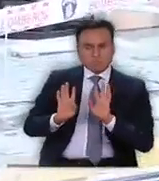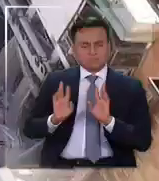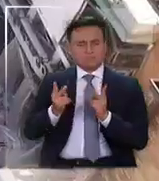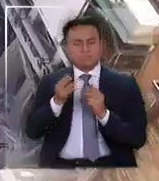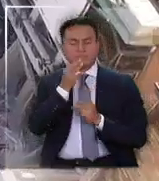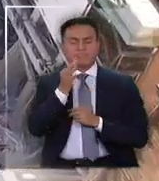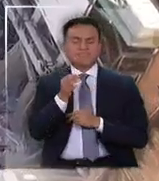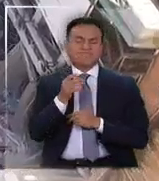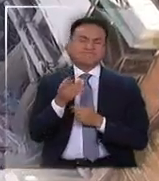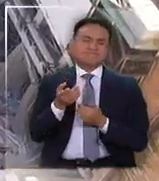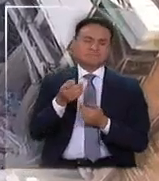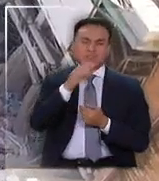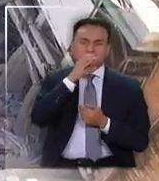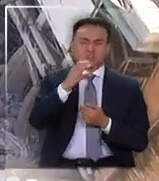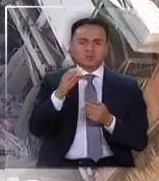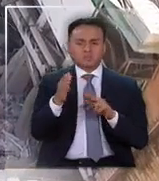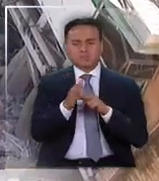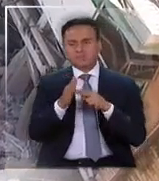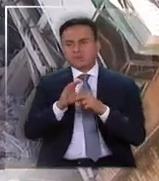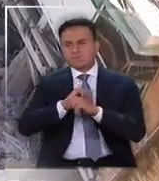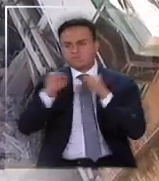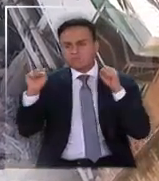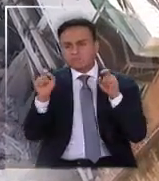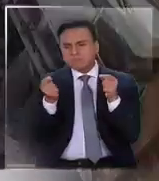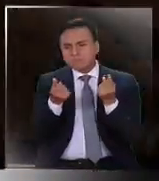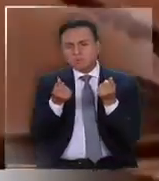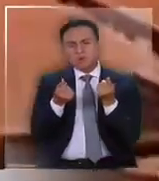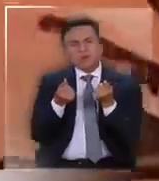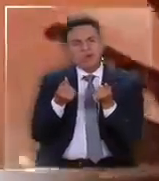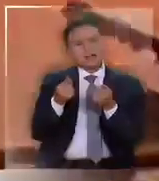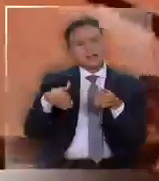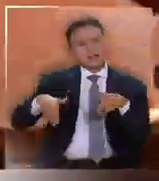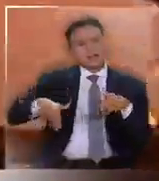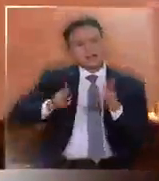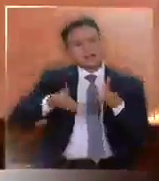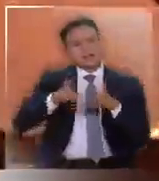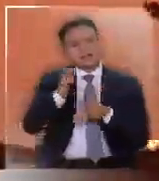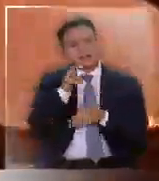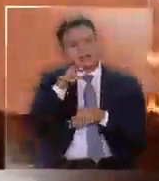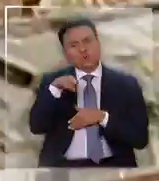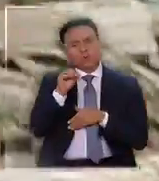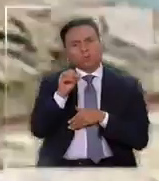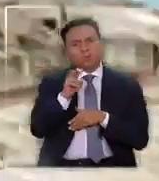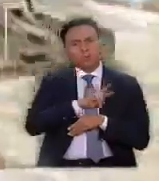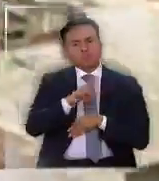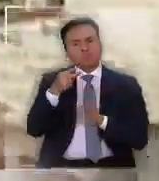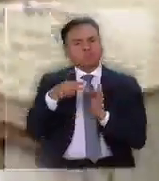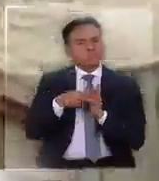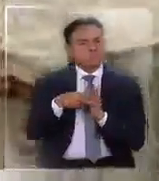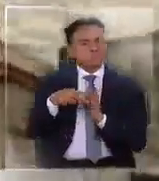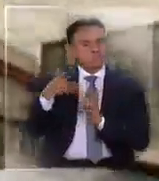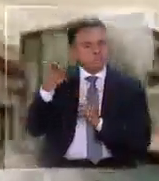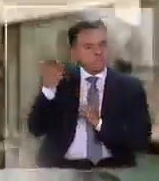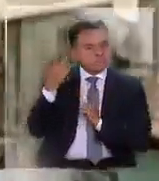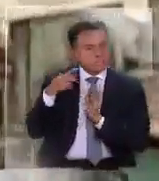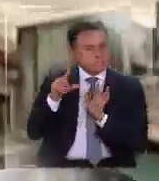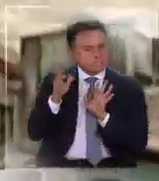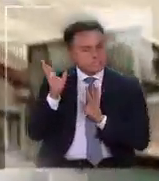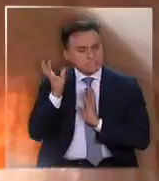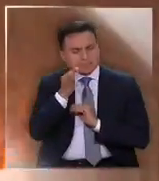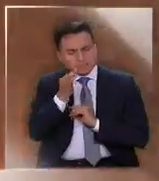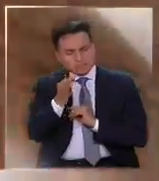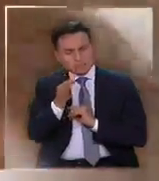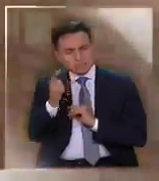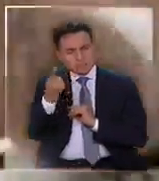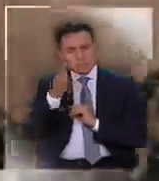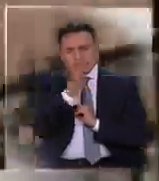desastre de Concepción se asemeja, de acuerdo a este bombero, a lo ocurrido en la calle Serrano en Valparaíso el 2007. Pero más allá de la comparativa, la